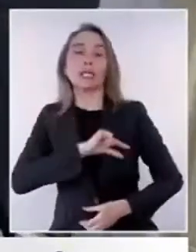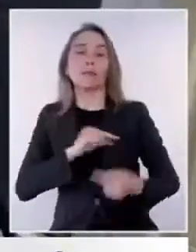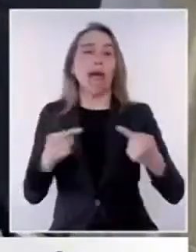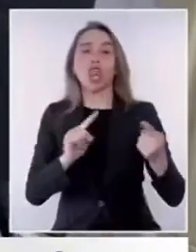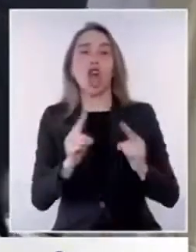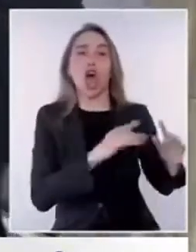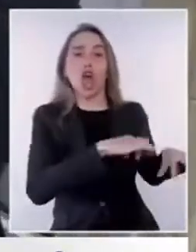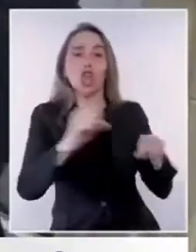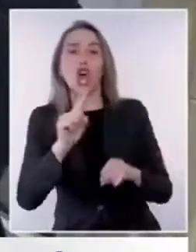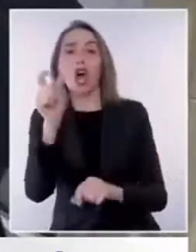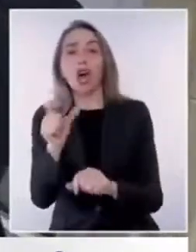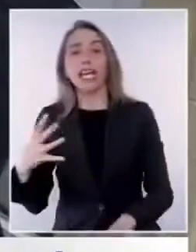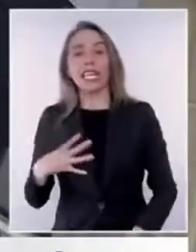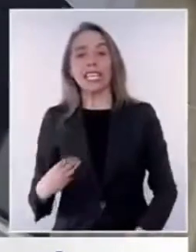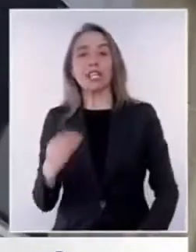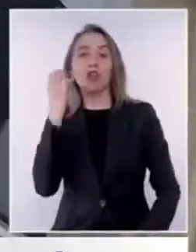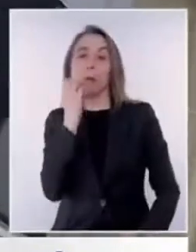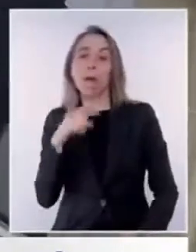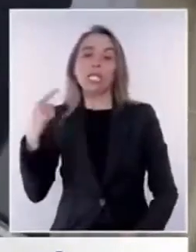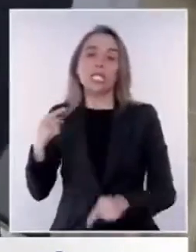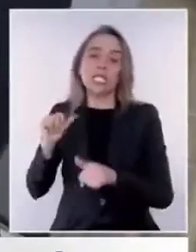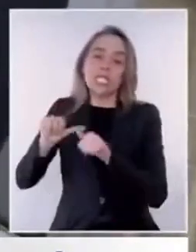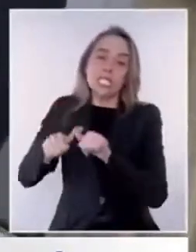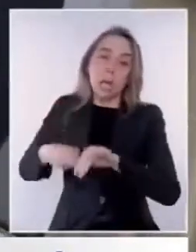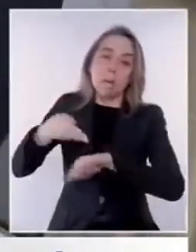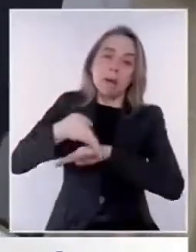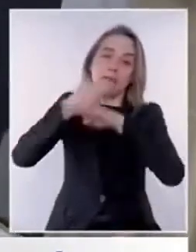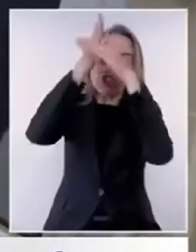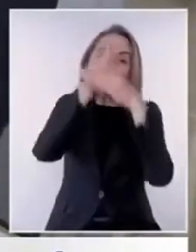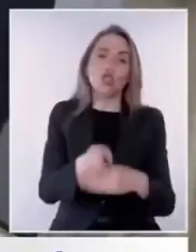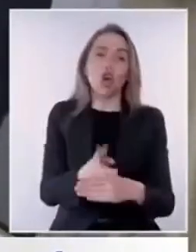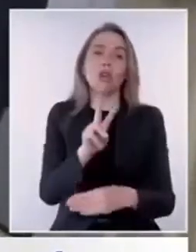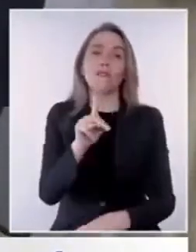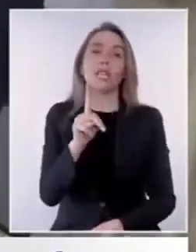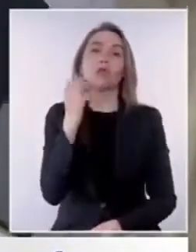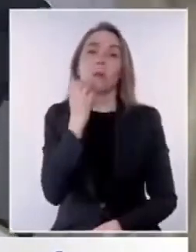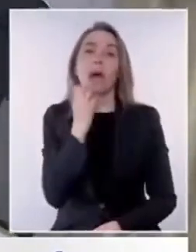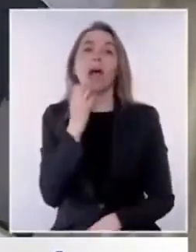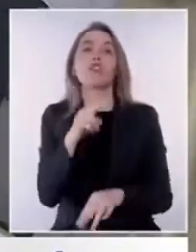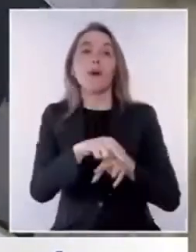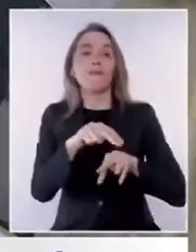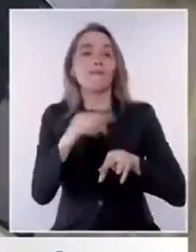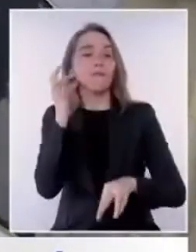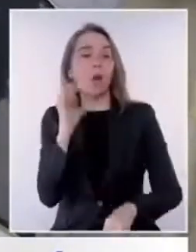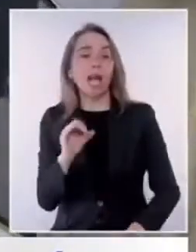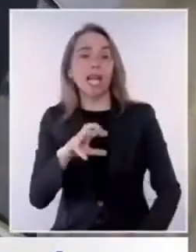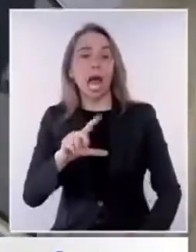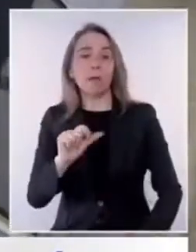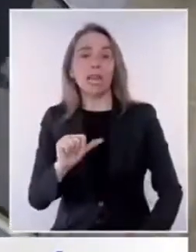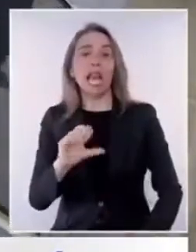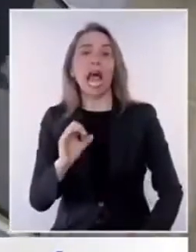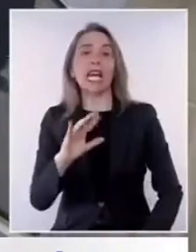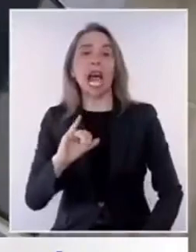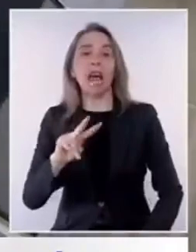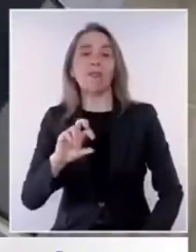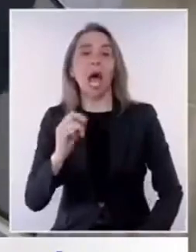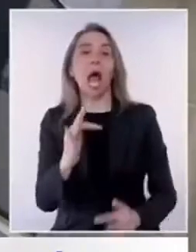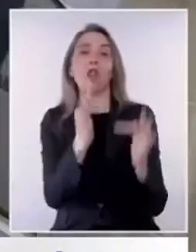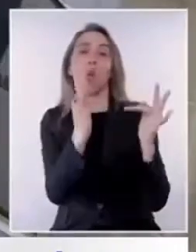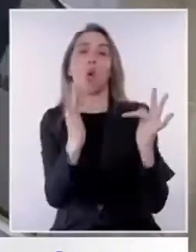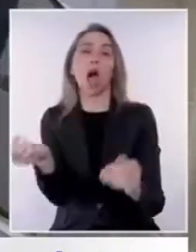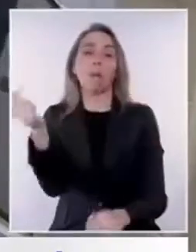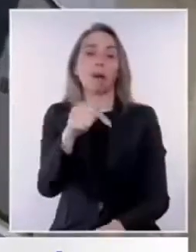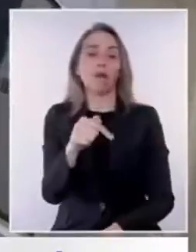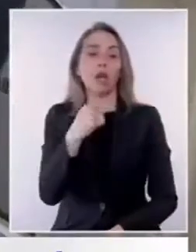Y ella, los hijos vinieron siempre los 21 de mayo, pero la viuda, Carmela Carvajal, nunca quiso volver y nunca quiso ir, dijo que